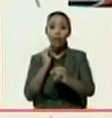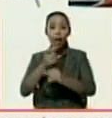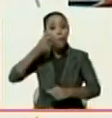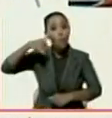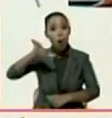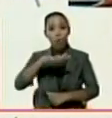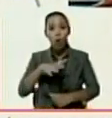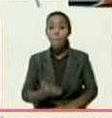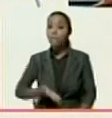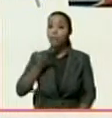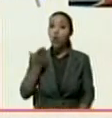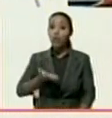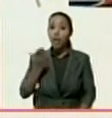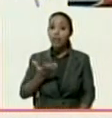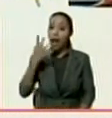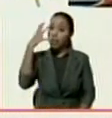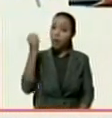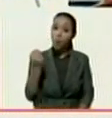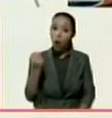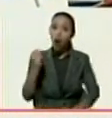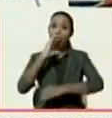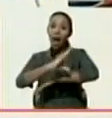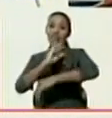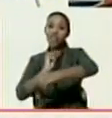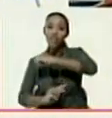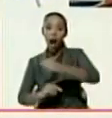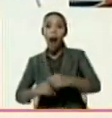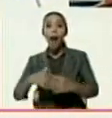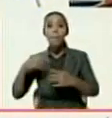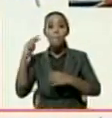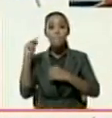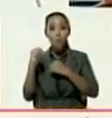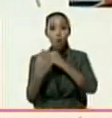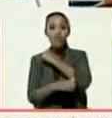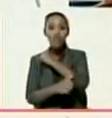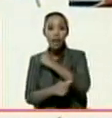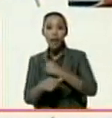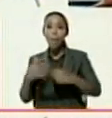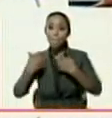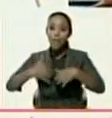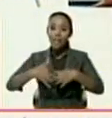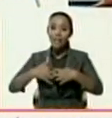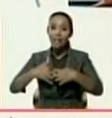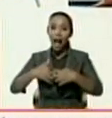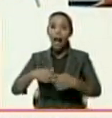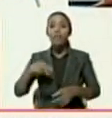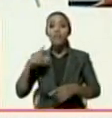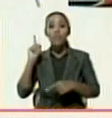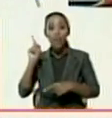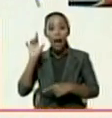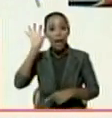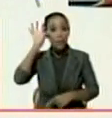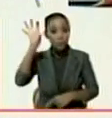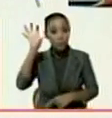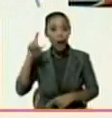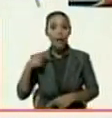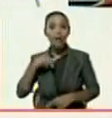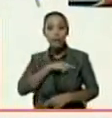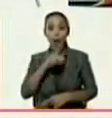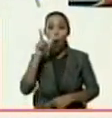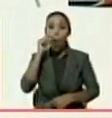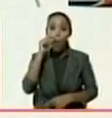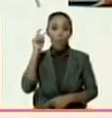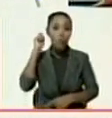Es importante que entendamos que Cante y Movilnet son empresas del Estado, que las trabajan trabajadores del pueblo, mujeres y hombres de